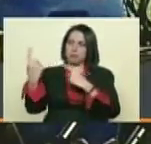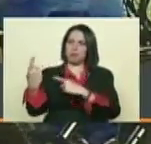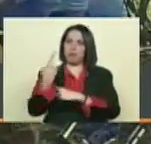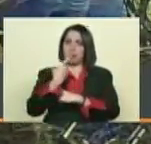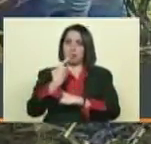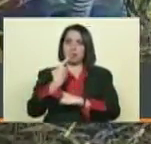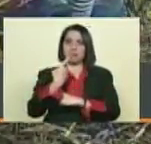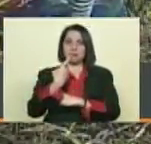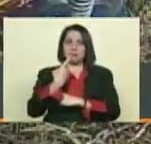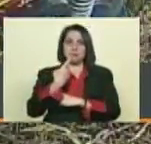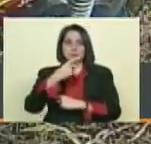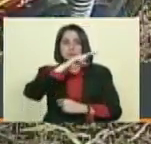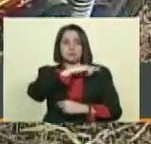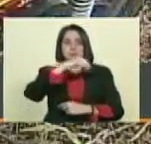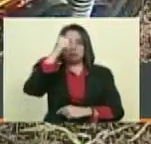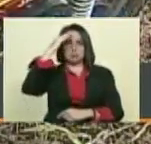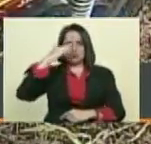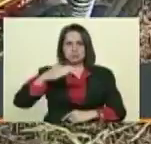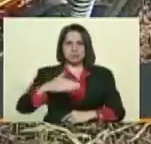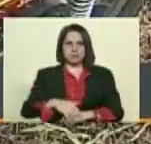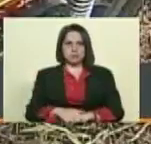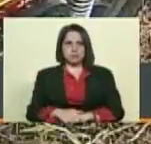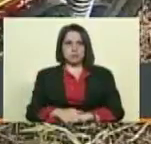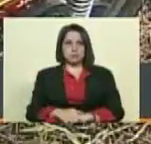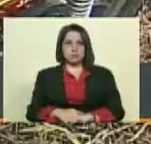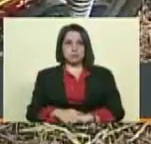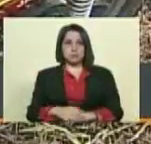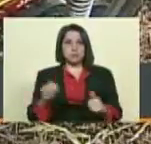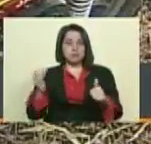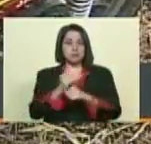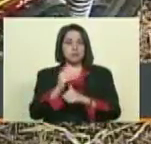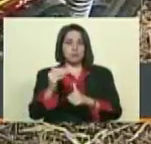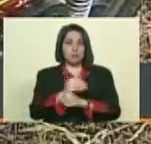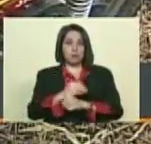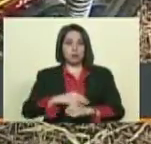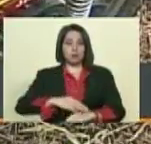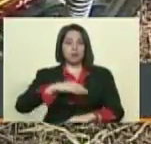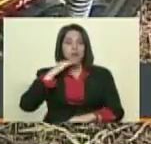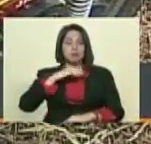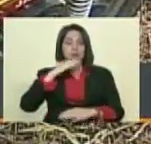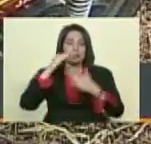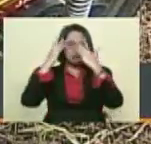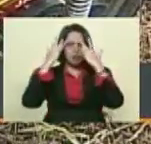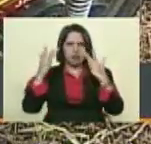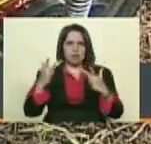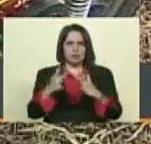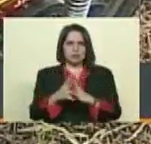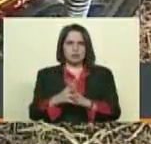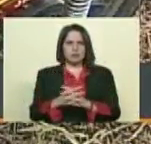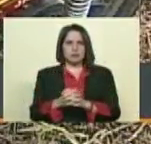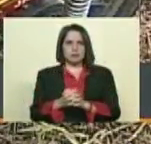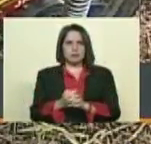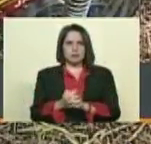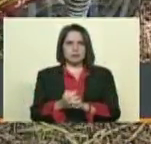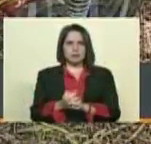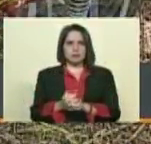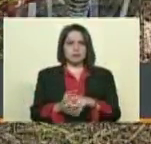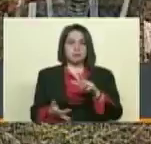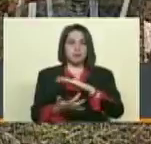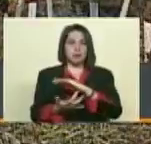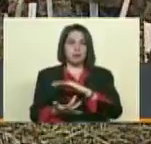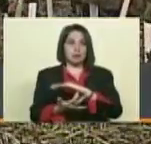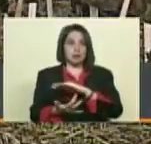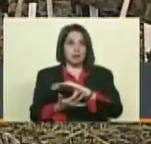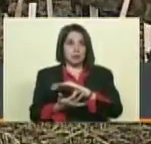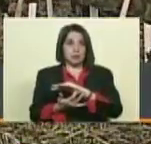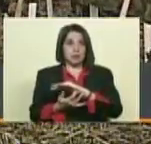de nuestro almirante en jefe, conseguimos suficiente inteligencia a nivel de técnica y a